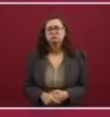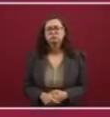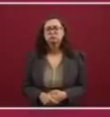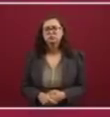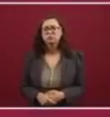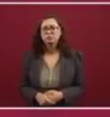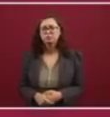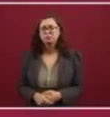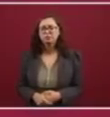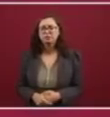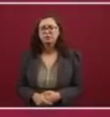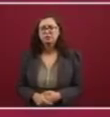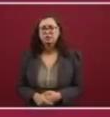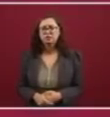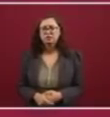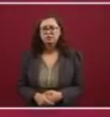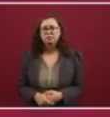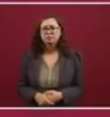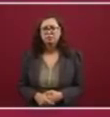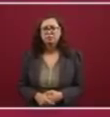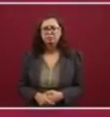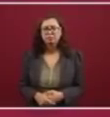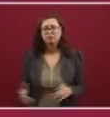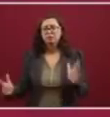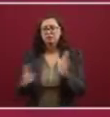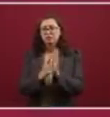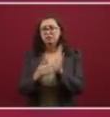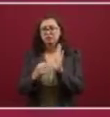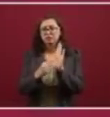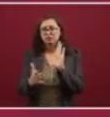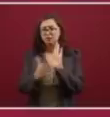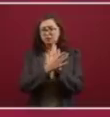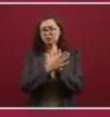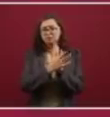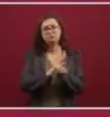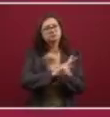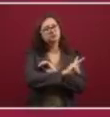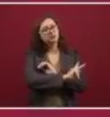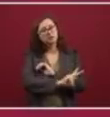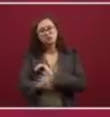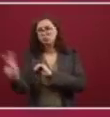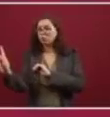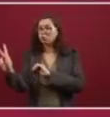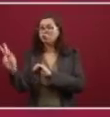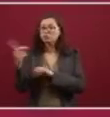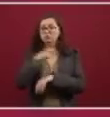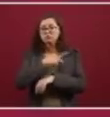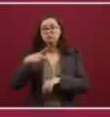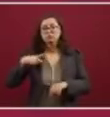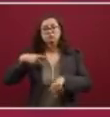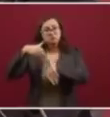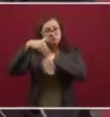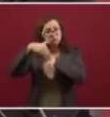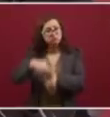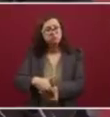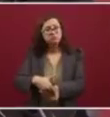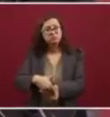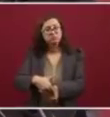son disposiciones legales nuevas. Que afectan a todos. Sí, y que son de aplicación